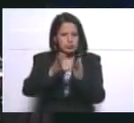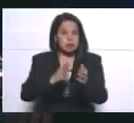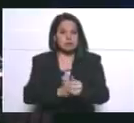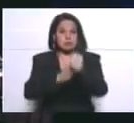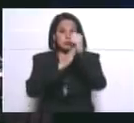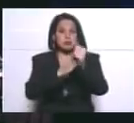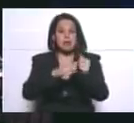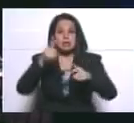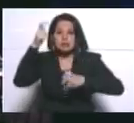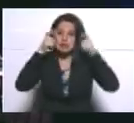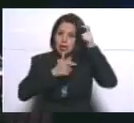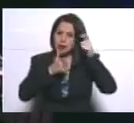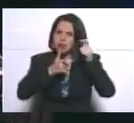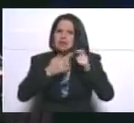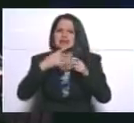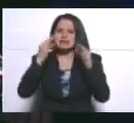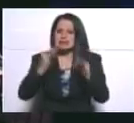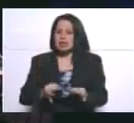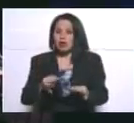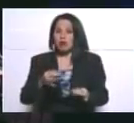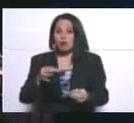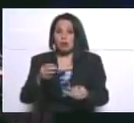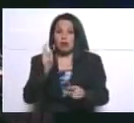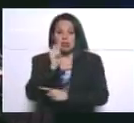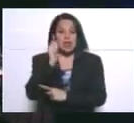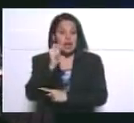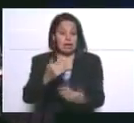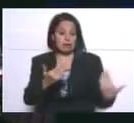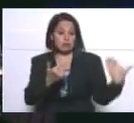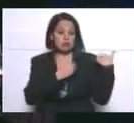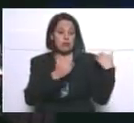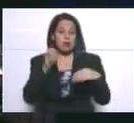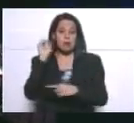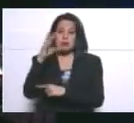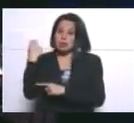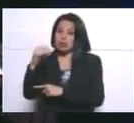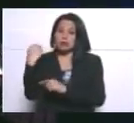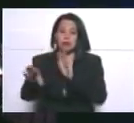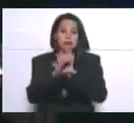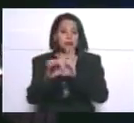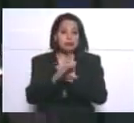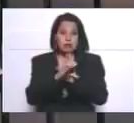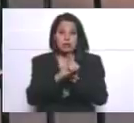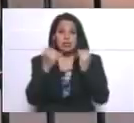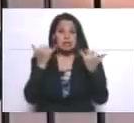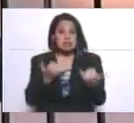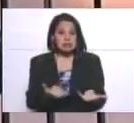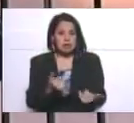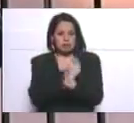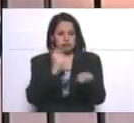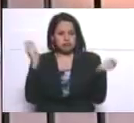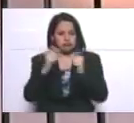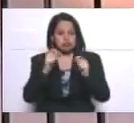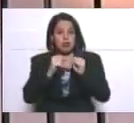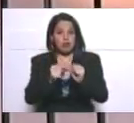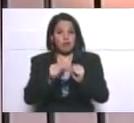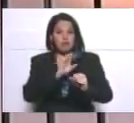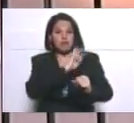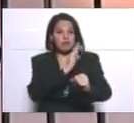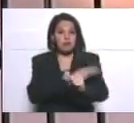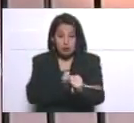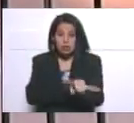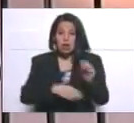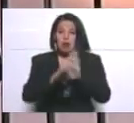vamos seguramente dentro de las tareas que tenemos como Asamblea Nacional Constituyente a reforzar la Constitución